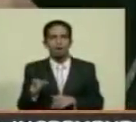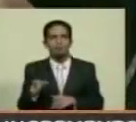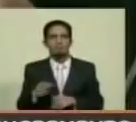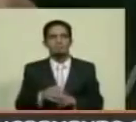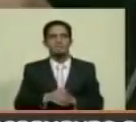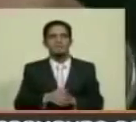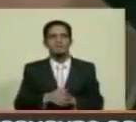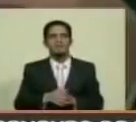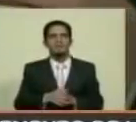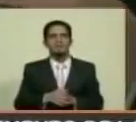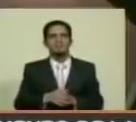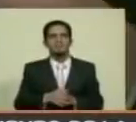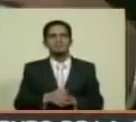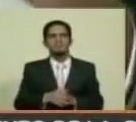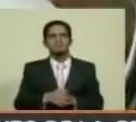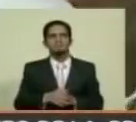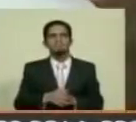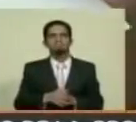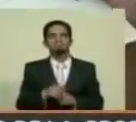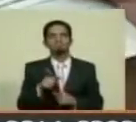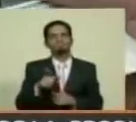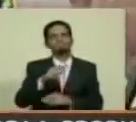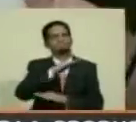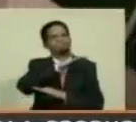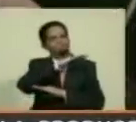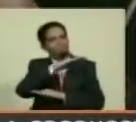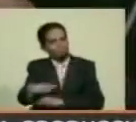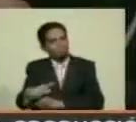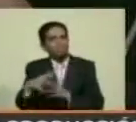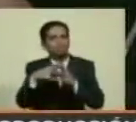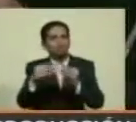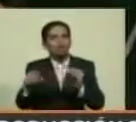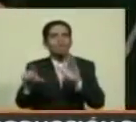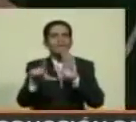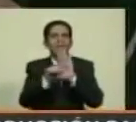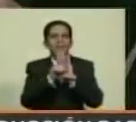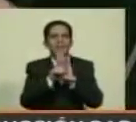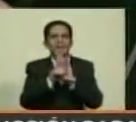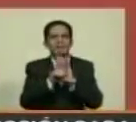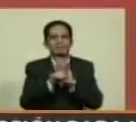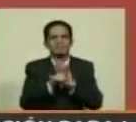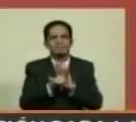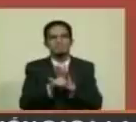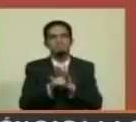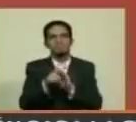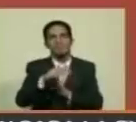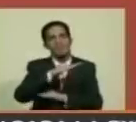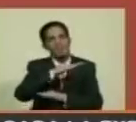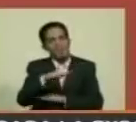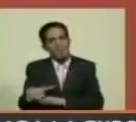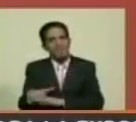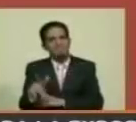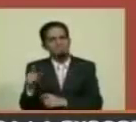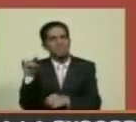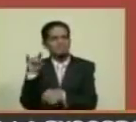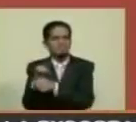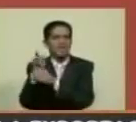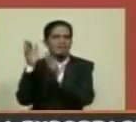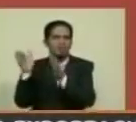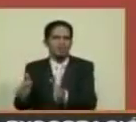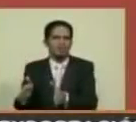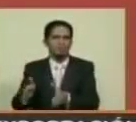sanciones militares correspondientes todo el peso de la ley y el trato que se merecen todos y todas los y